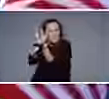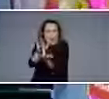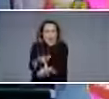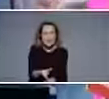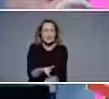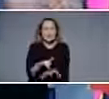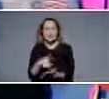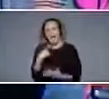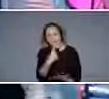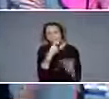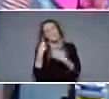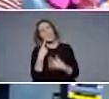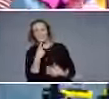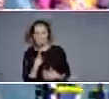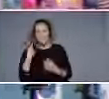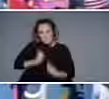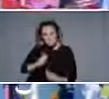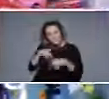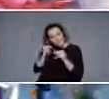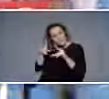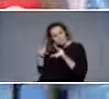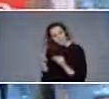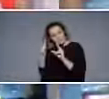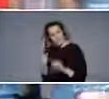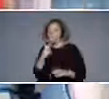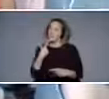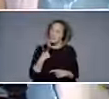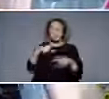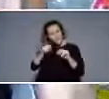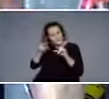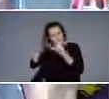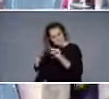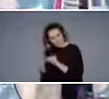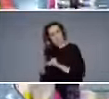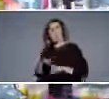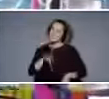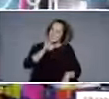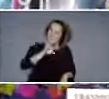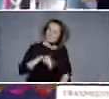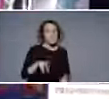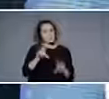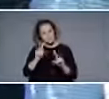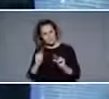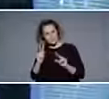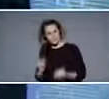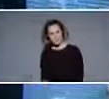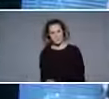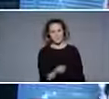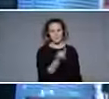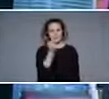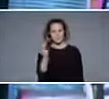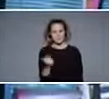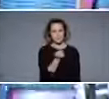ya se sé que iba a acabar, que iba a acabar. Que iba a acabar por aquí.